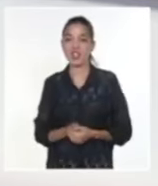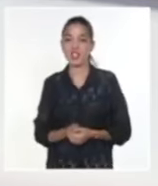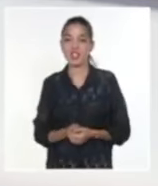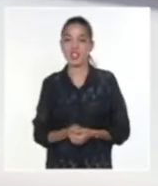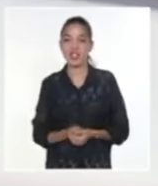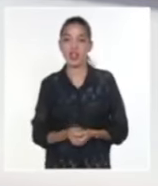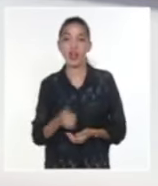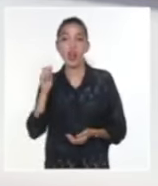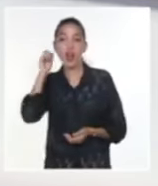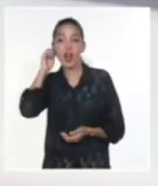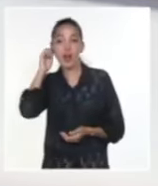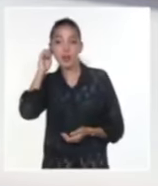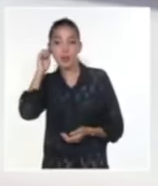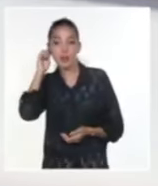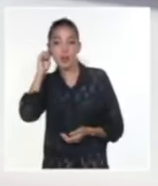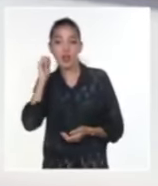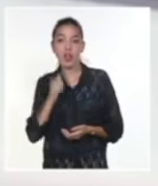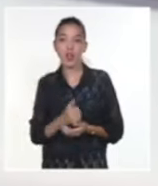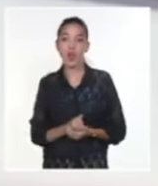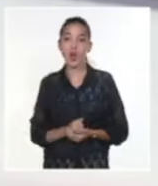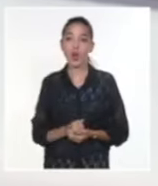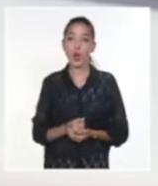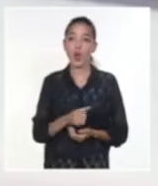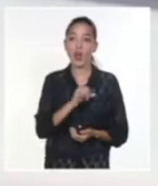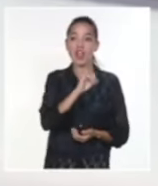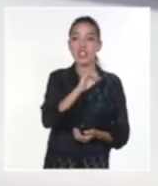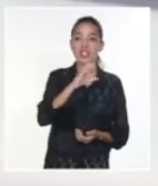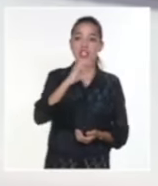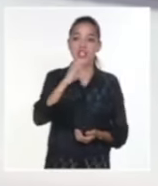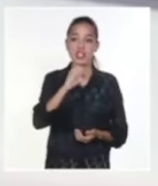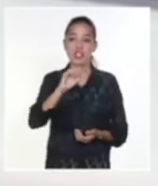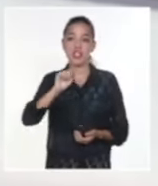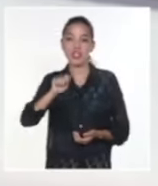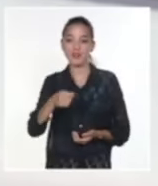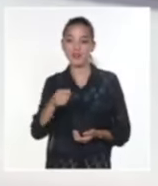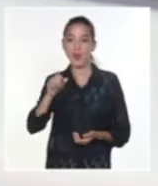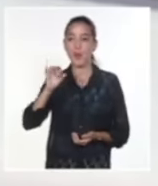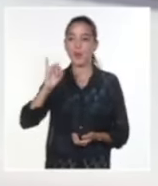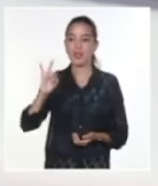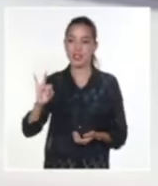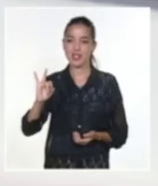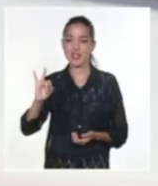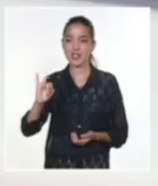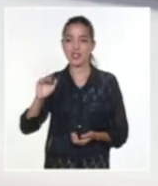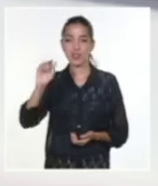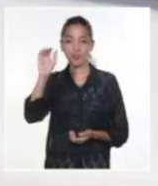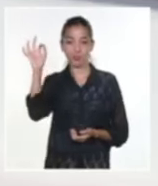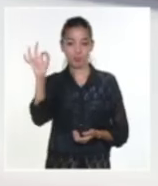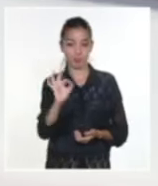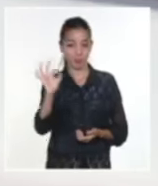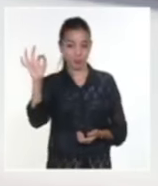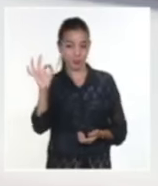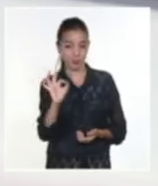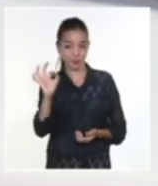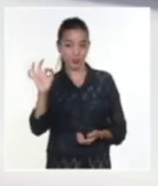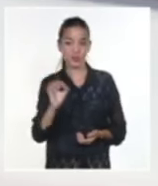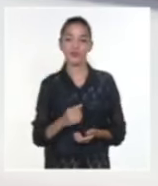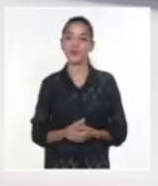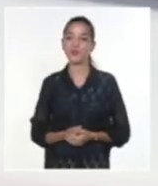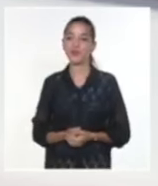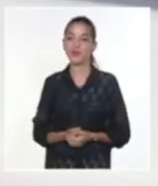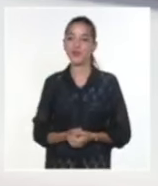y un 60,7% de los votos válidos emitidos en los comicios, de acuerdo con un conteo rápido elaborado por ese